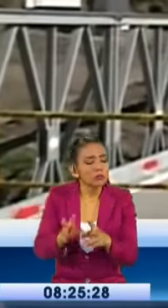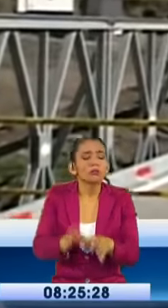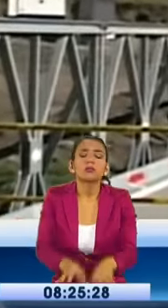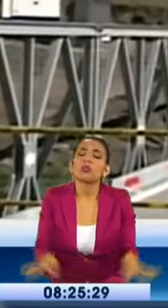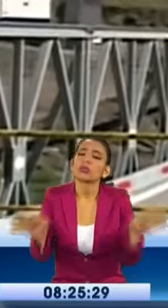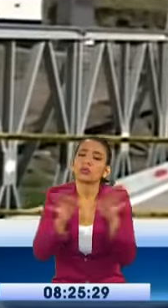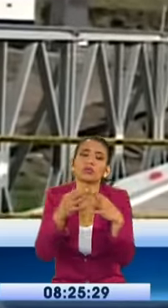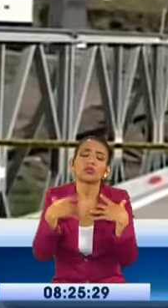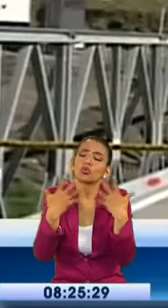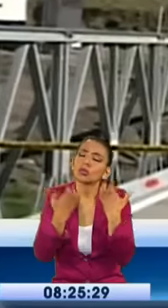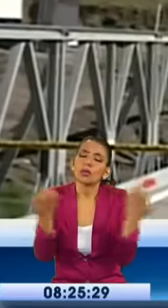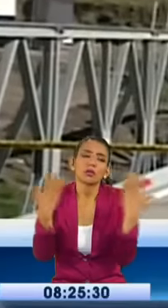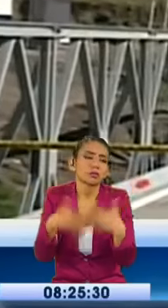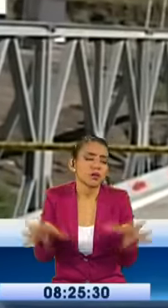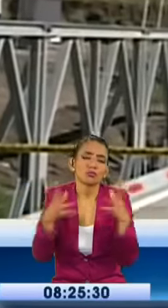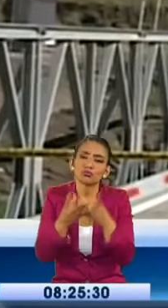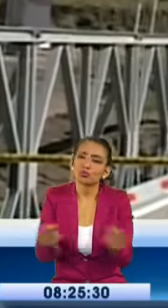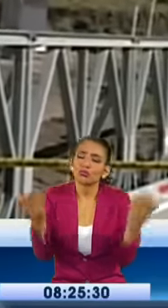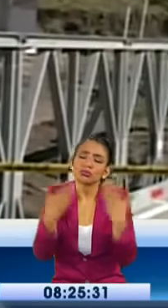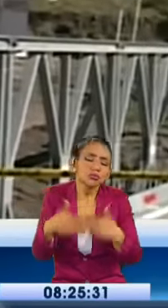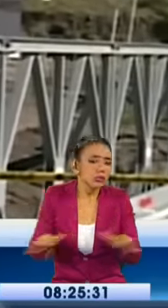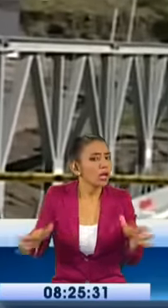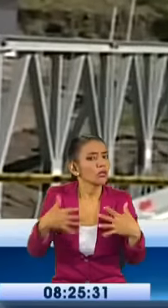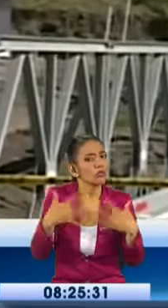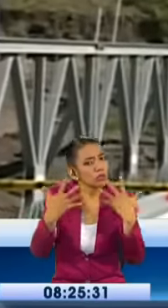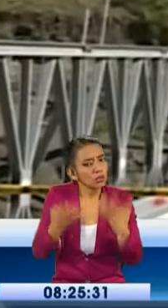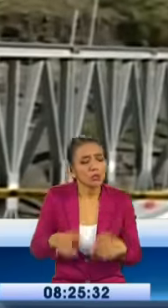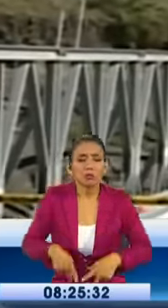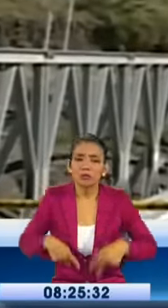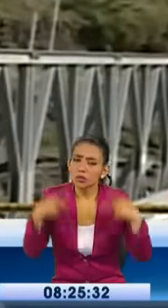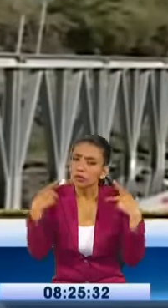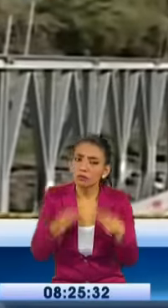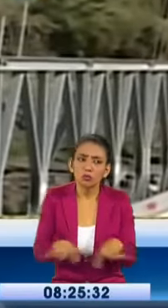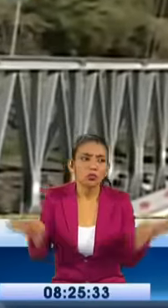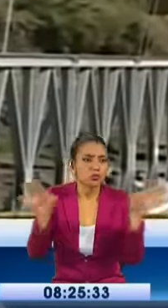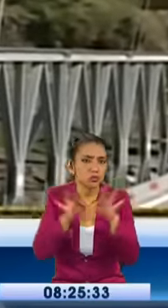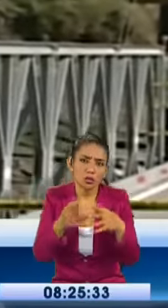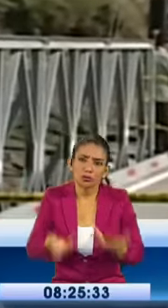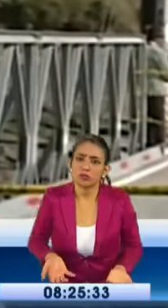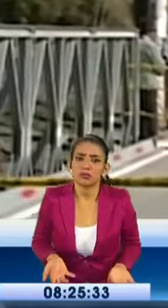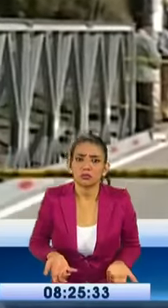necesario para nuestra vida y para nuestra